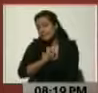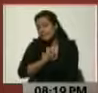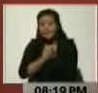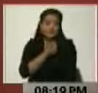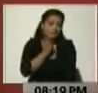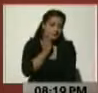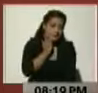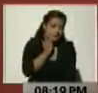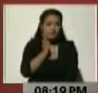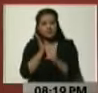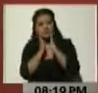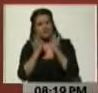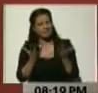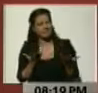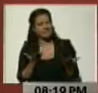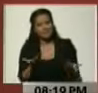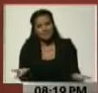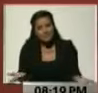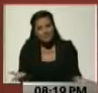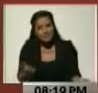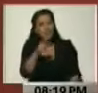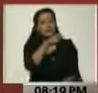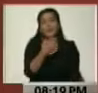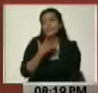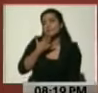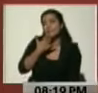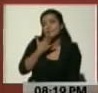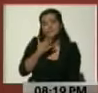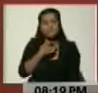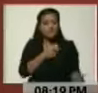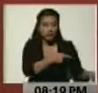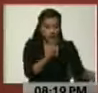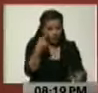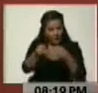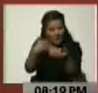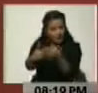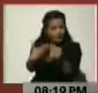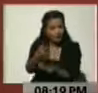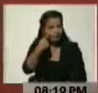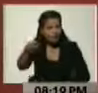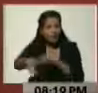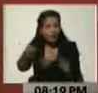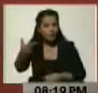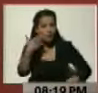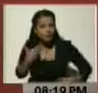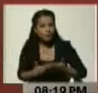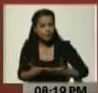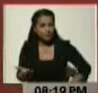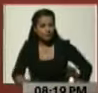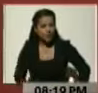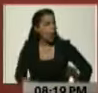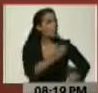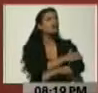decir? ¿Qué justificación le dan a eso? ¿Qué dice la derecha de eso?